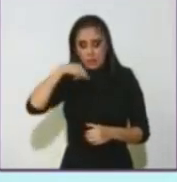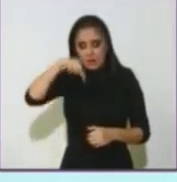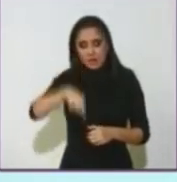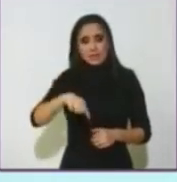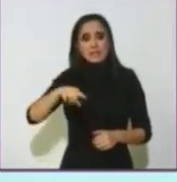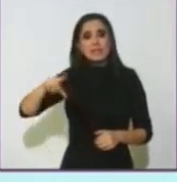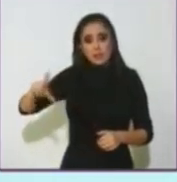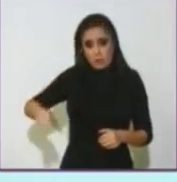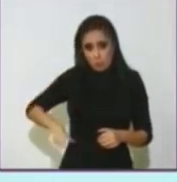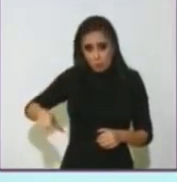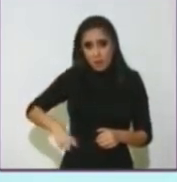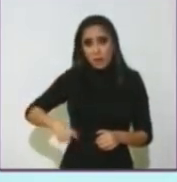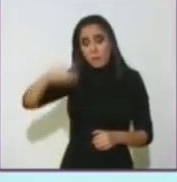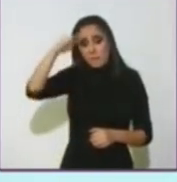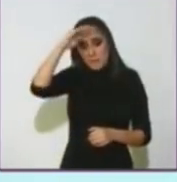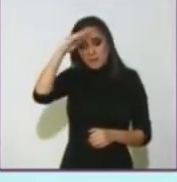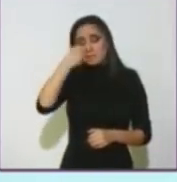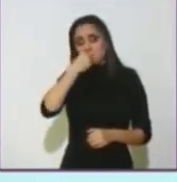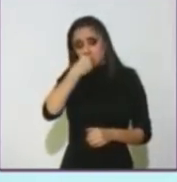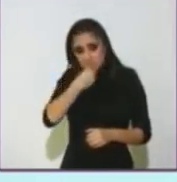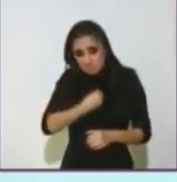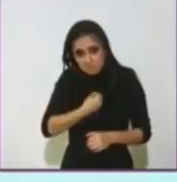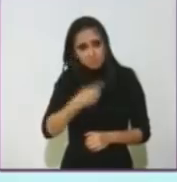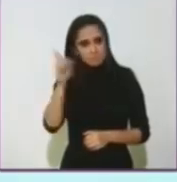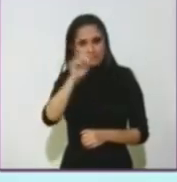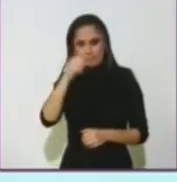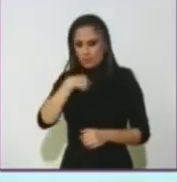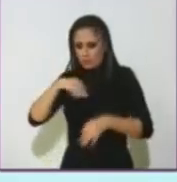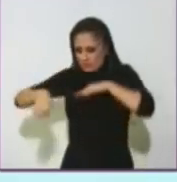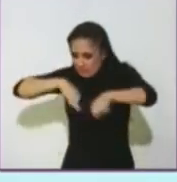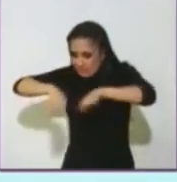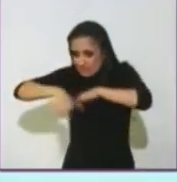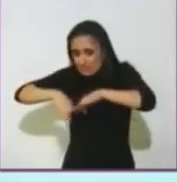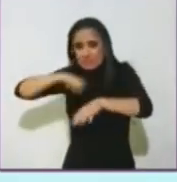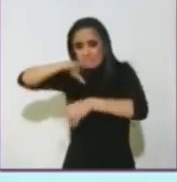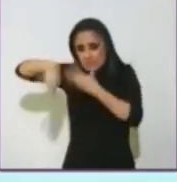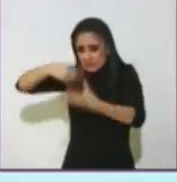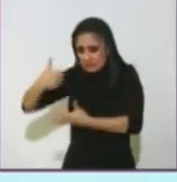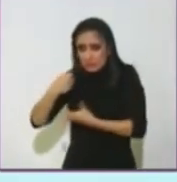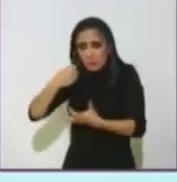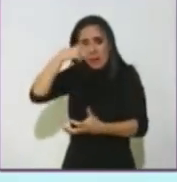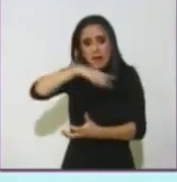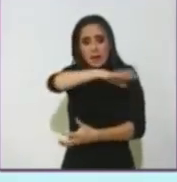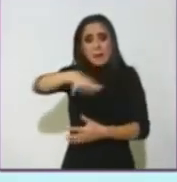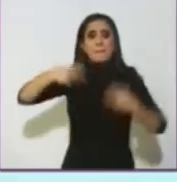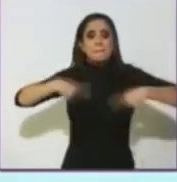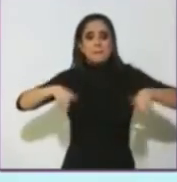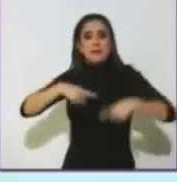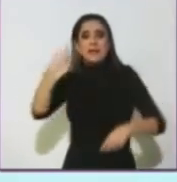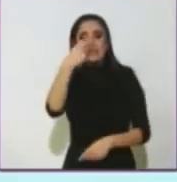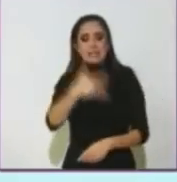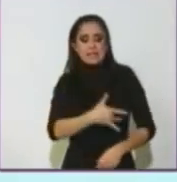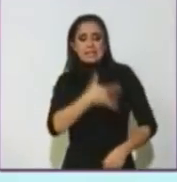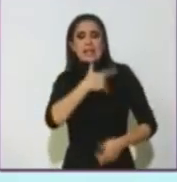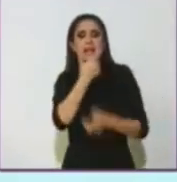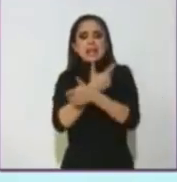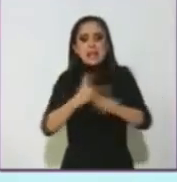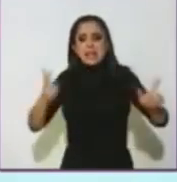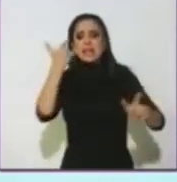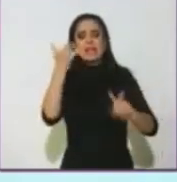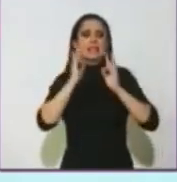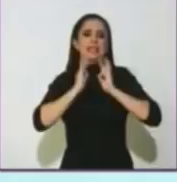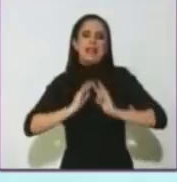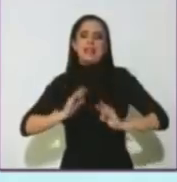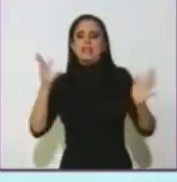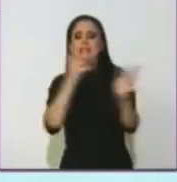un solo peso ni voy a descansar un solo día para qué los ciudadanos nos sintamos libres y tranquilos en esta ciudad